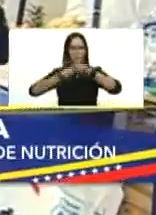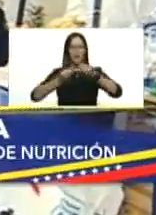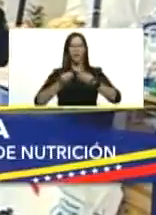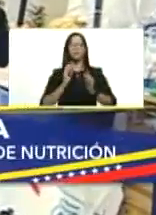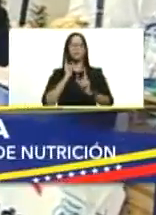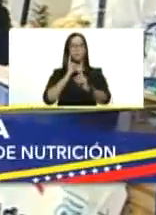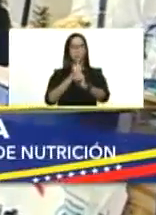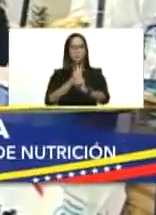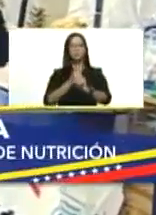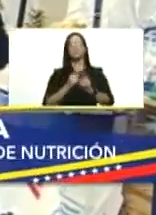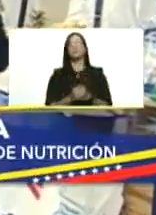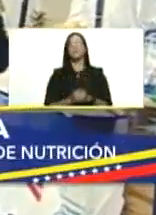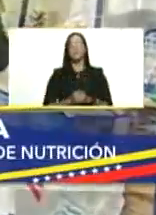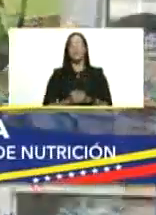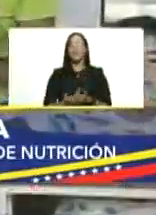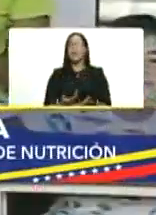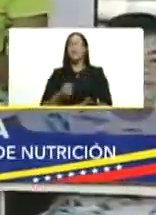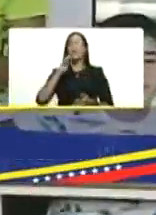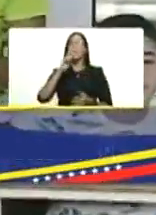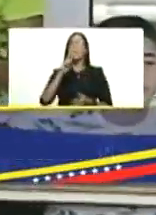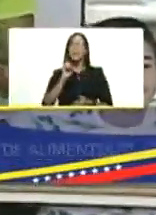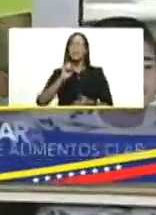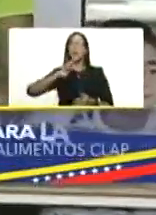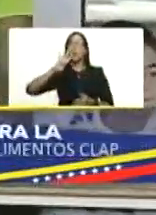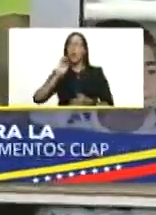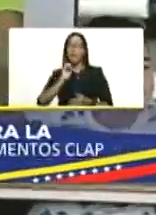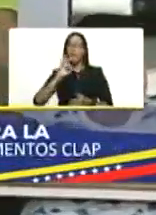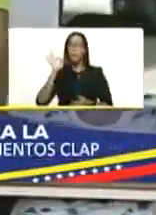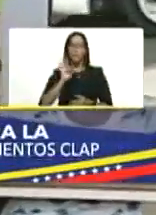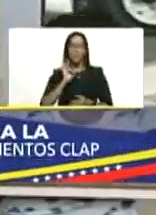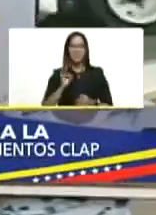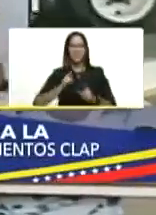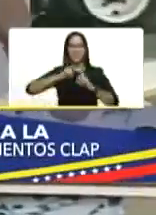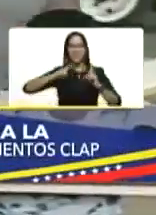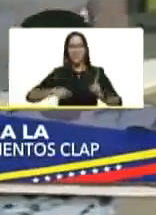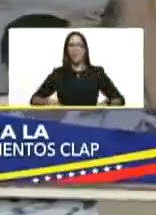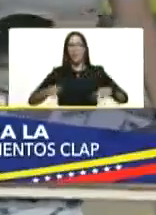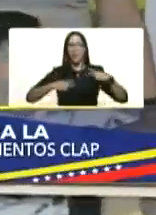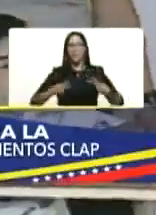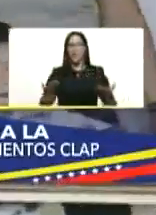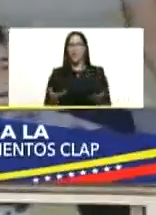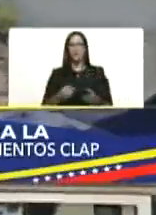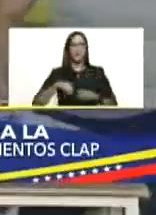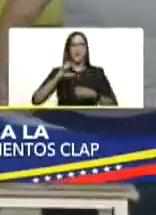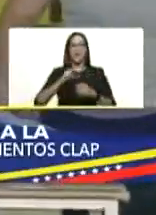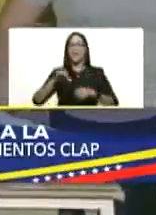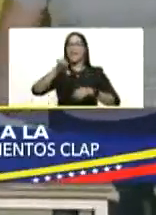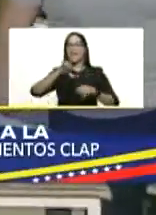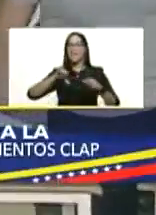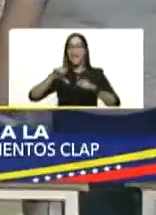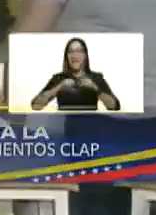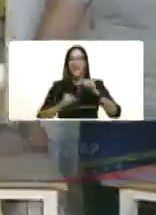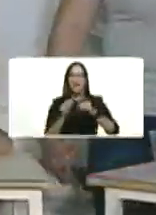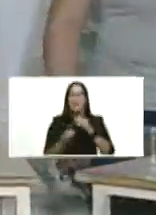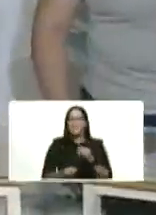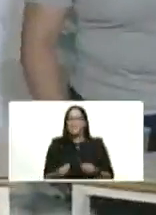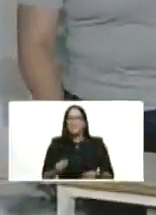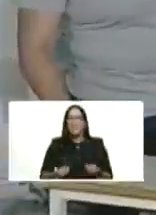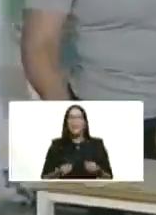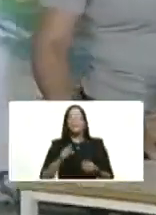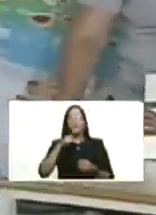garantizar entre un 20 y un 40% de la energía para la vida, aportando carbohidratos, proteínas y grasas, y hasta